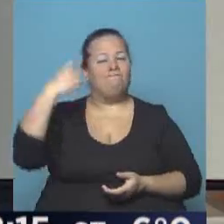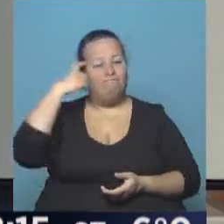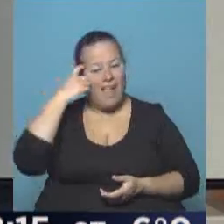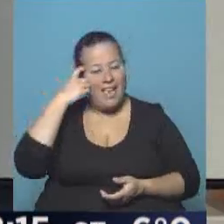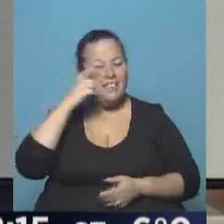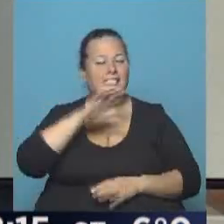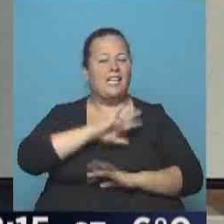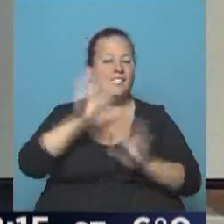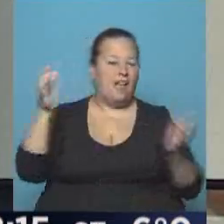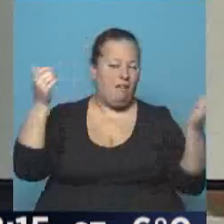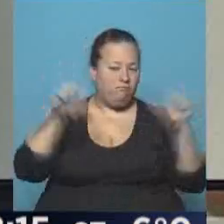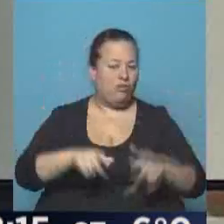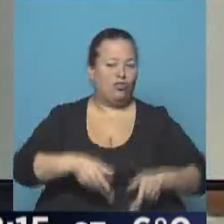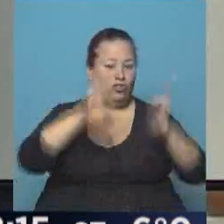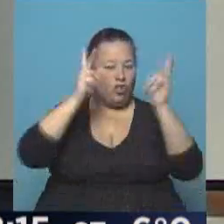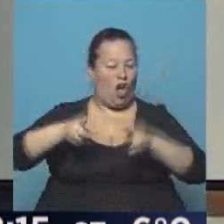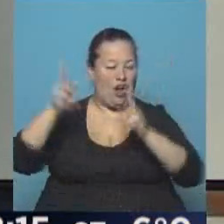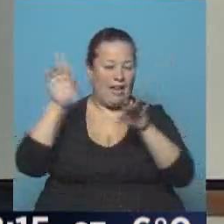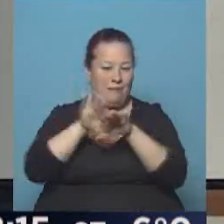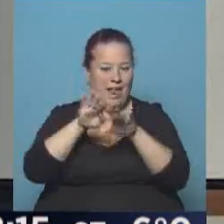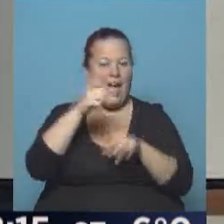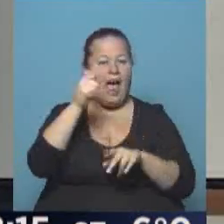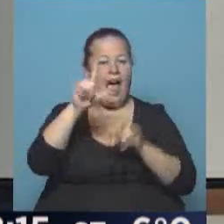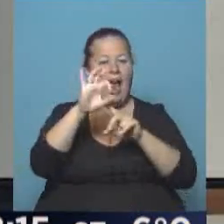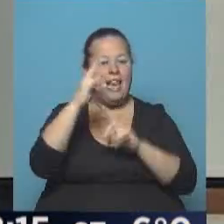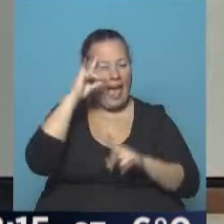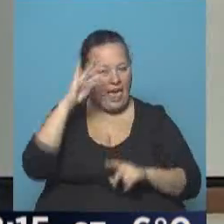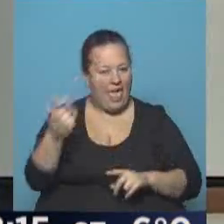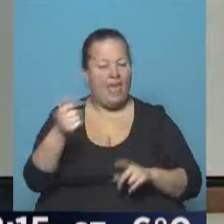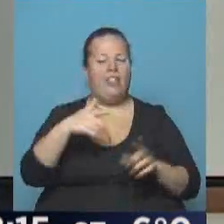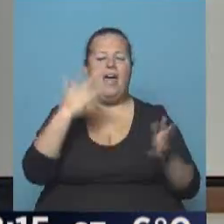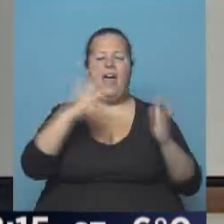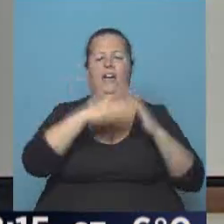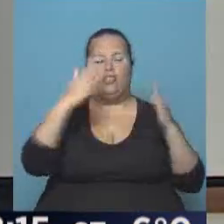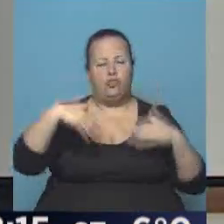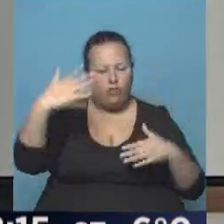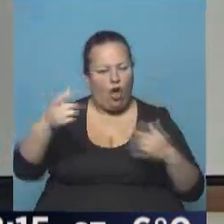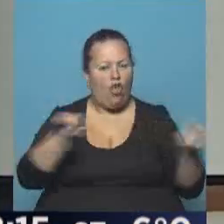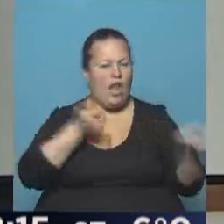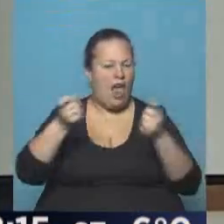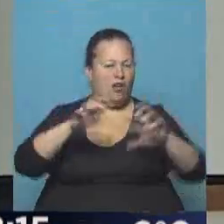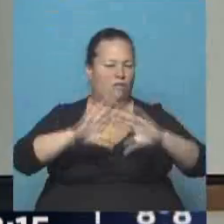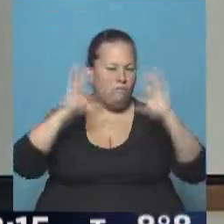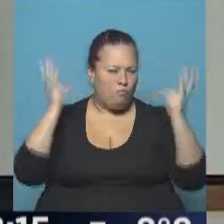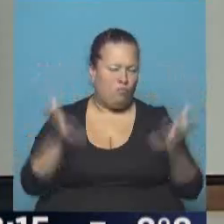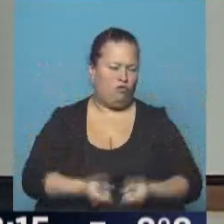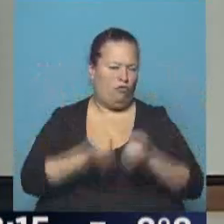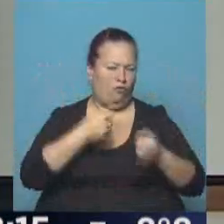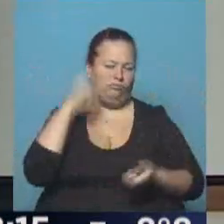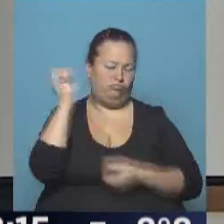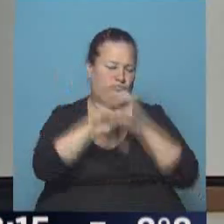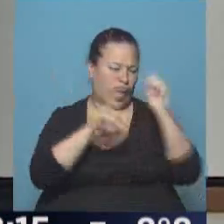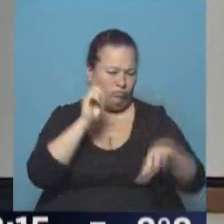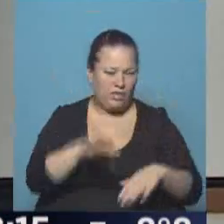después de la caída de las torres con Al-Qaeda y después de toda esta operación internacional tan fuertemente